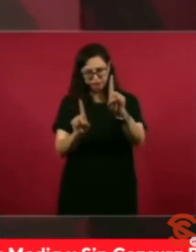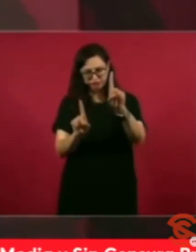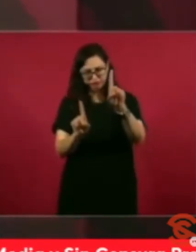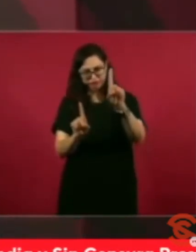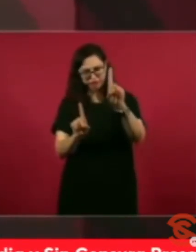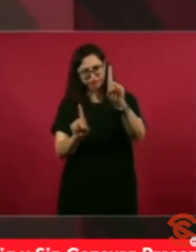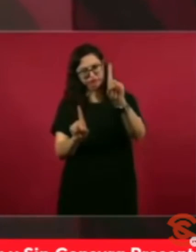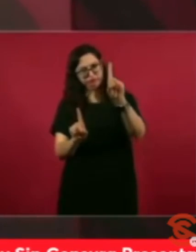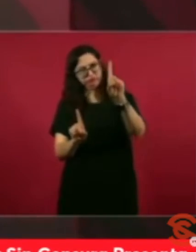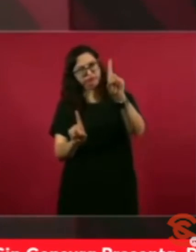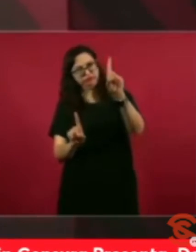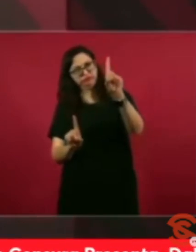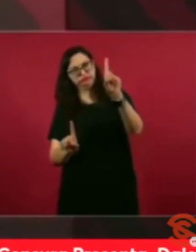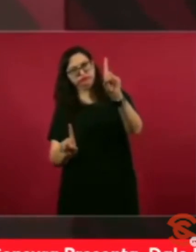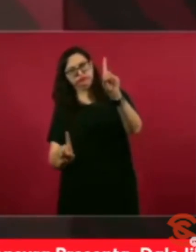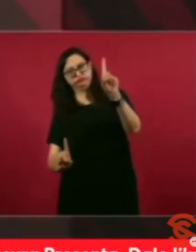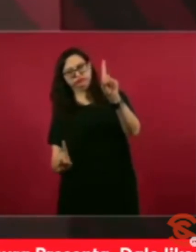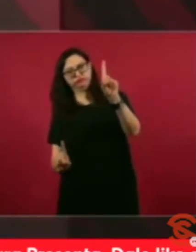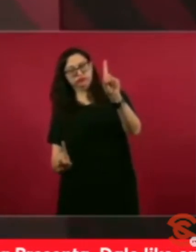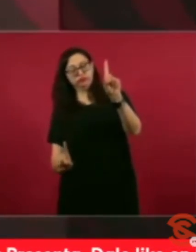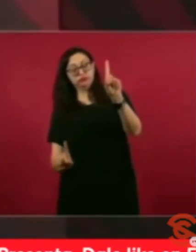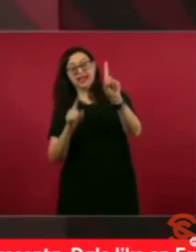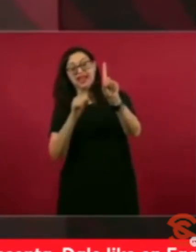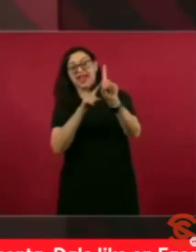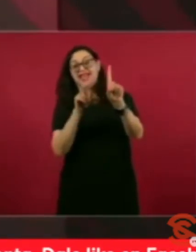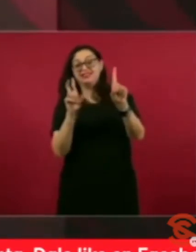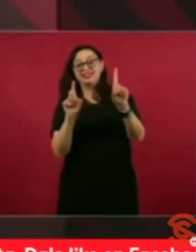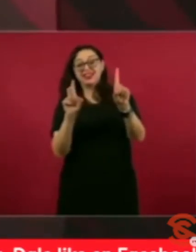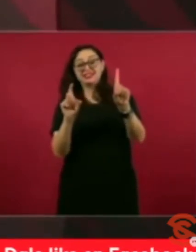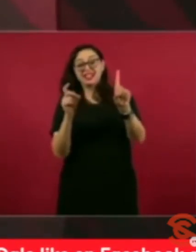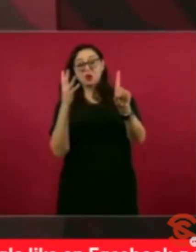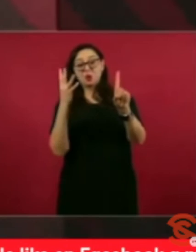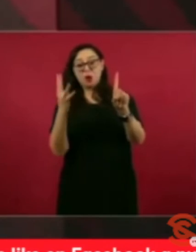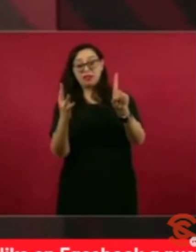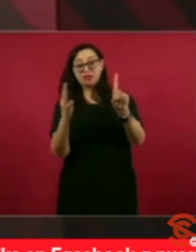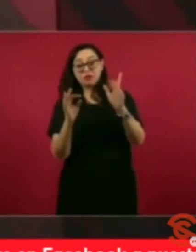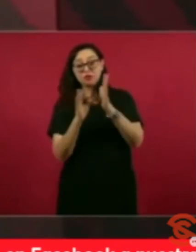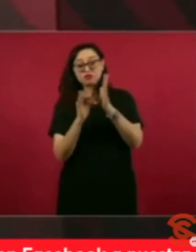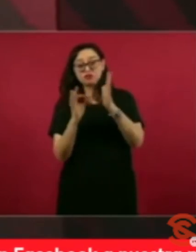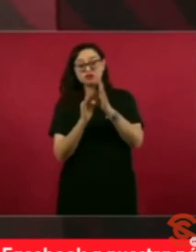más en promedio que el pobre.